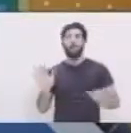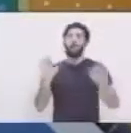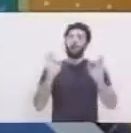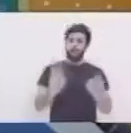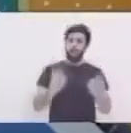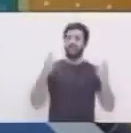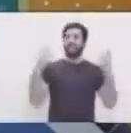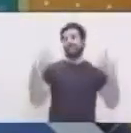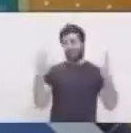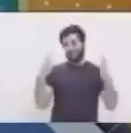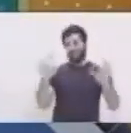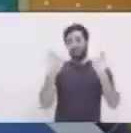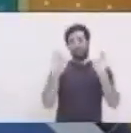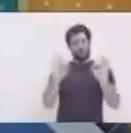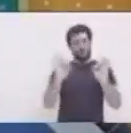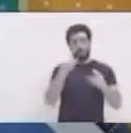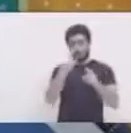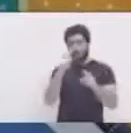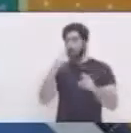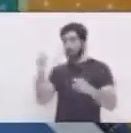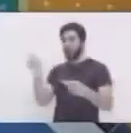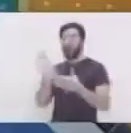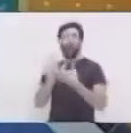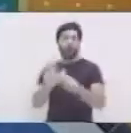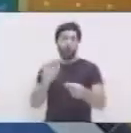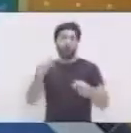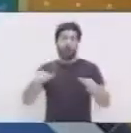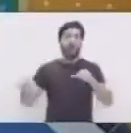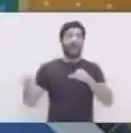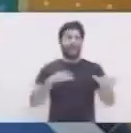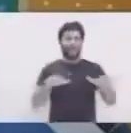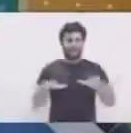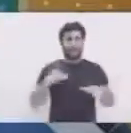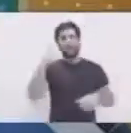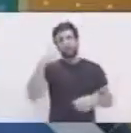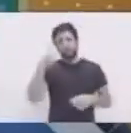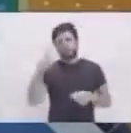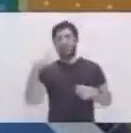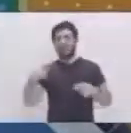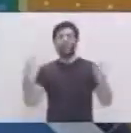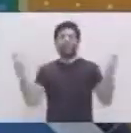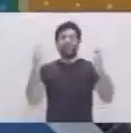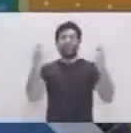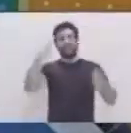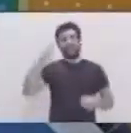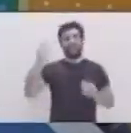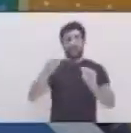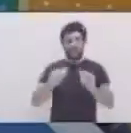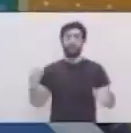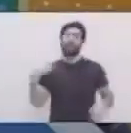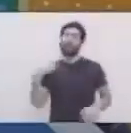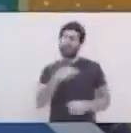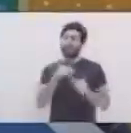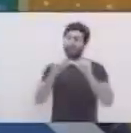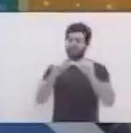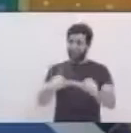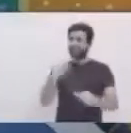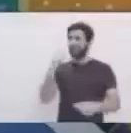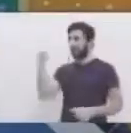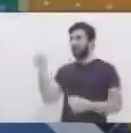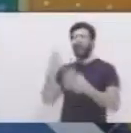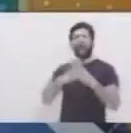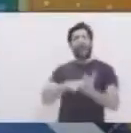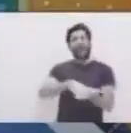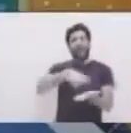Bueno, perfecta actividad para celebrar así el Día del Niño. Muchísimas gracias, payasita, pero no le cambien porque ya seguimos con más de su programa Aprendo en